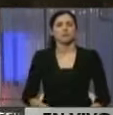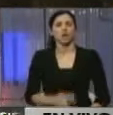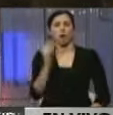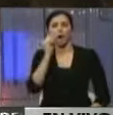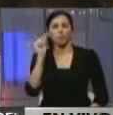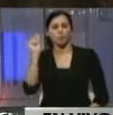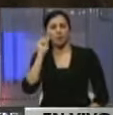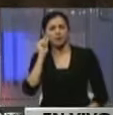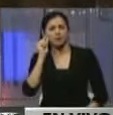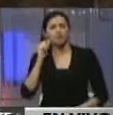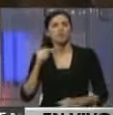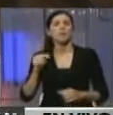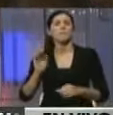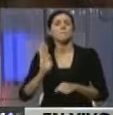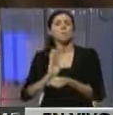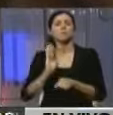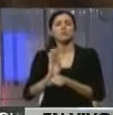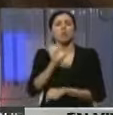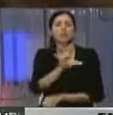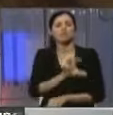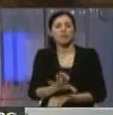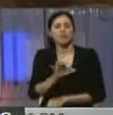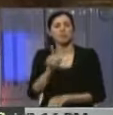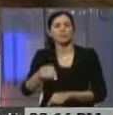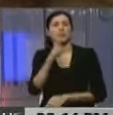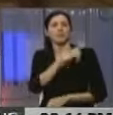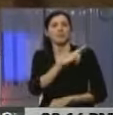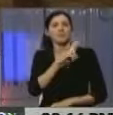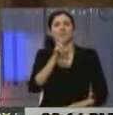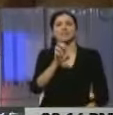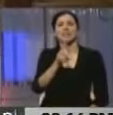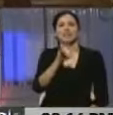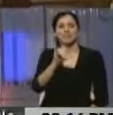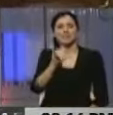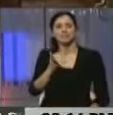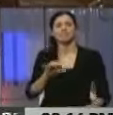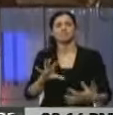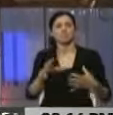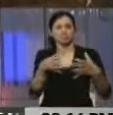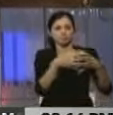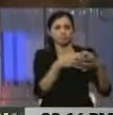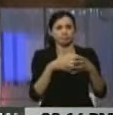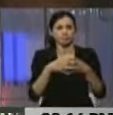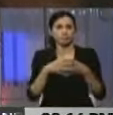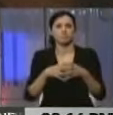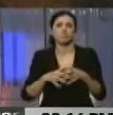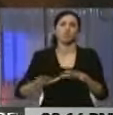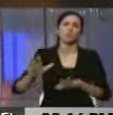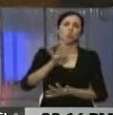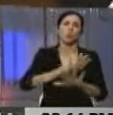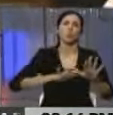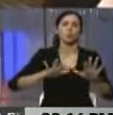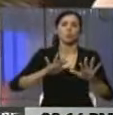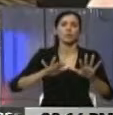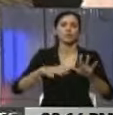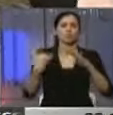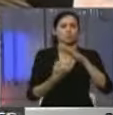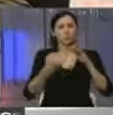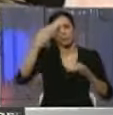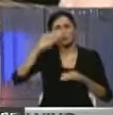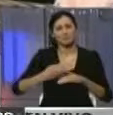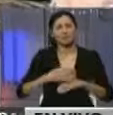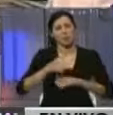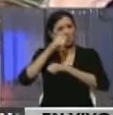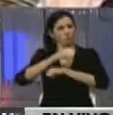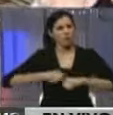protectoras, a todos los jefes de las regiones de defensa integral, las REDI, de nuestra gloriosa y amada Fuerza Armada Nacional Bolivariana, a